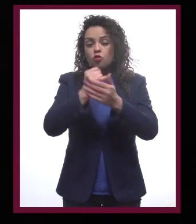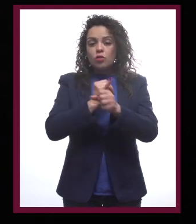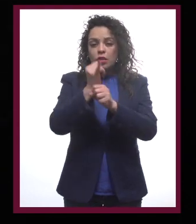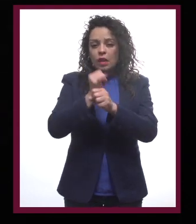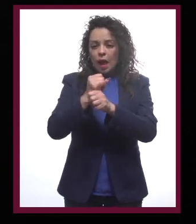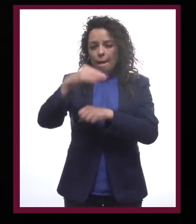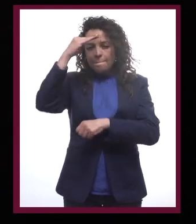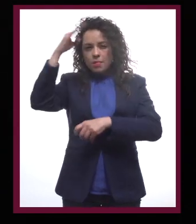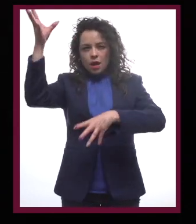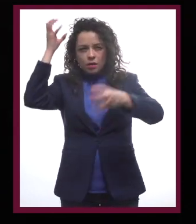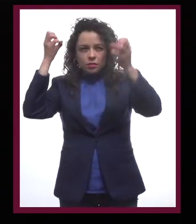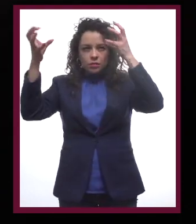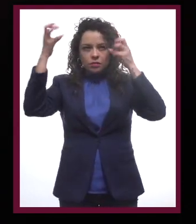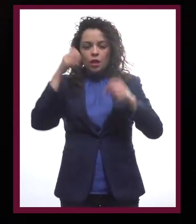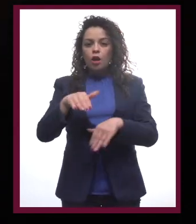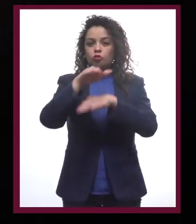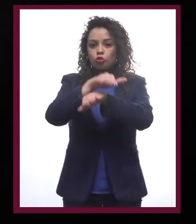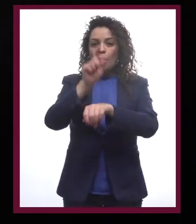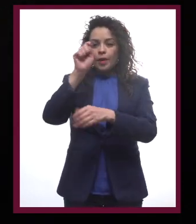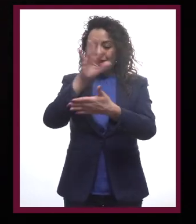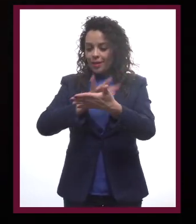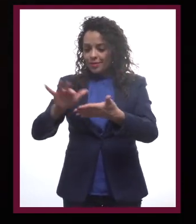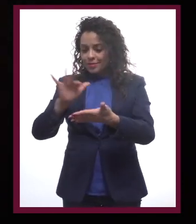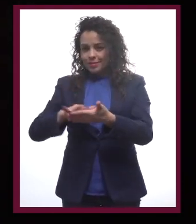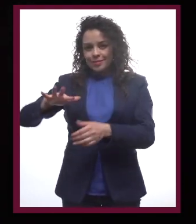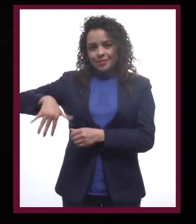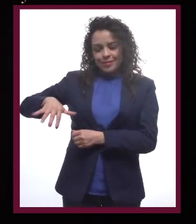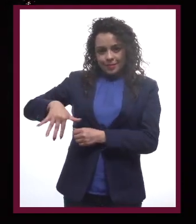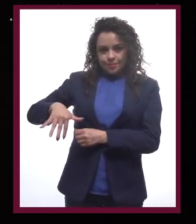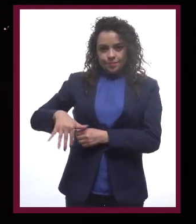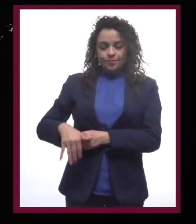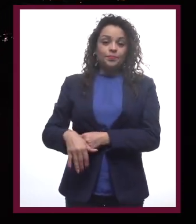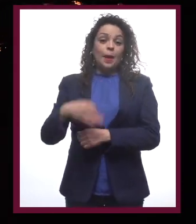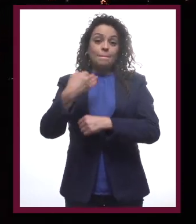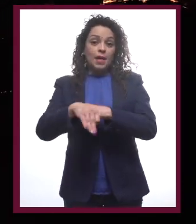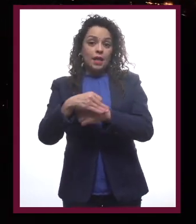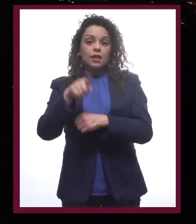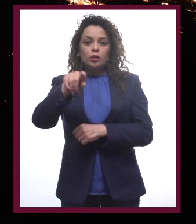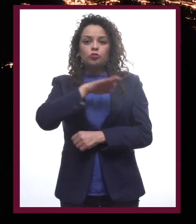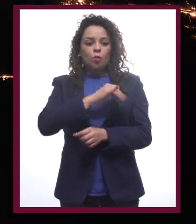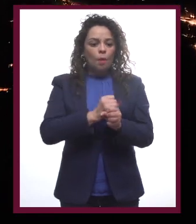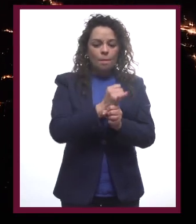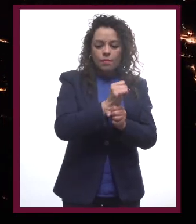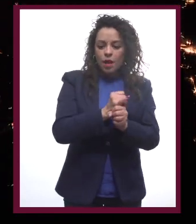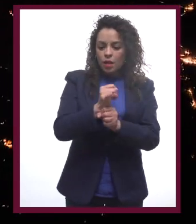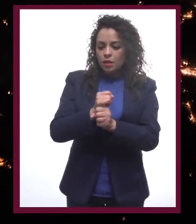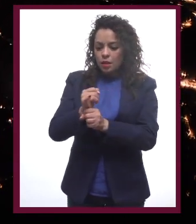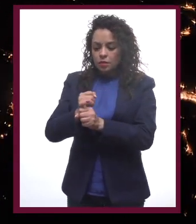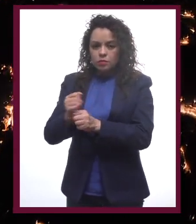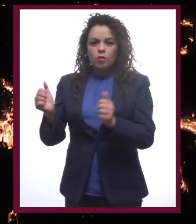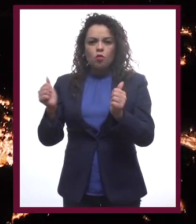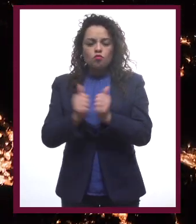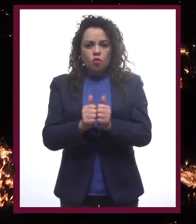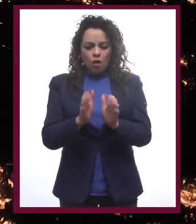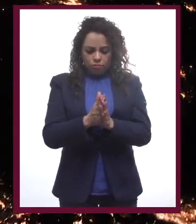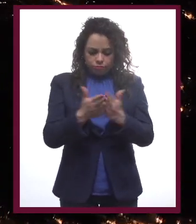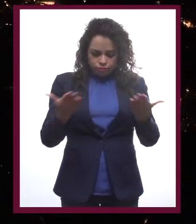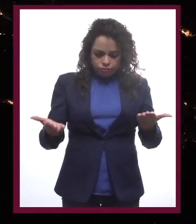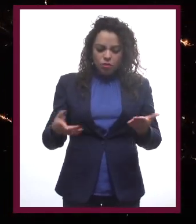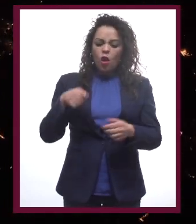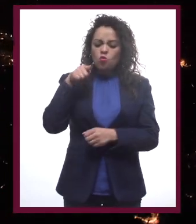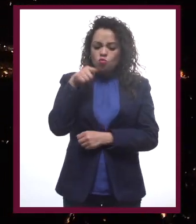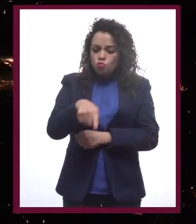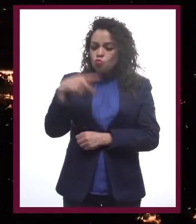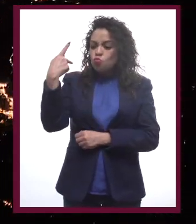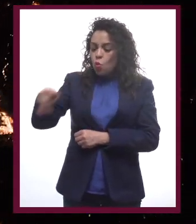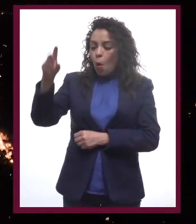y reflexionar sobre la veracidad del texto que acabamos de leer. Mientras eso sucede, puedes indagar, documentarte y